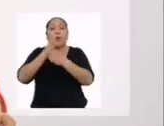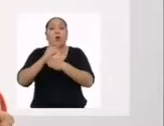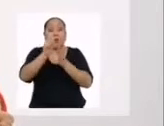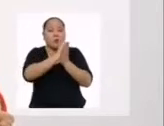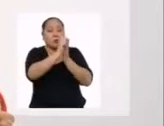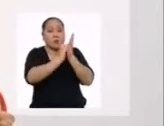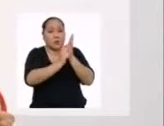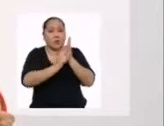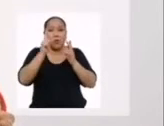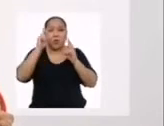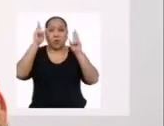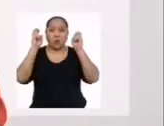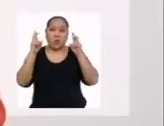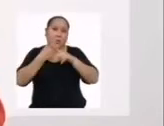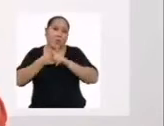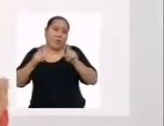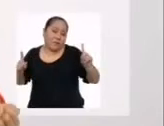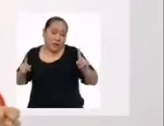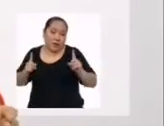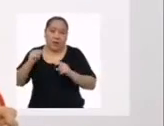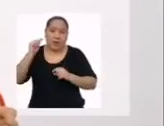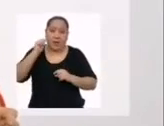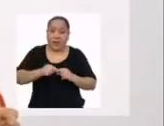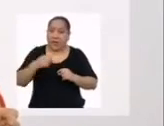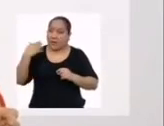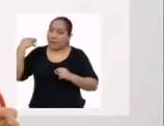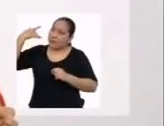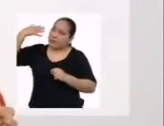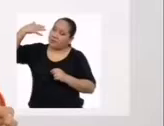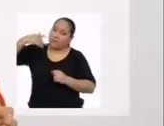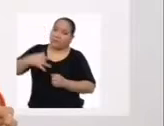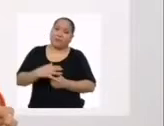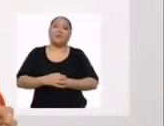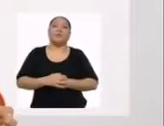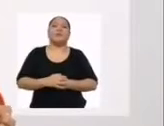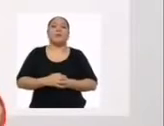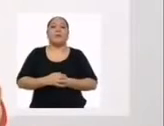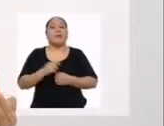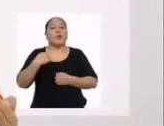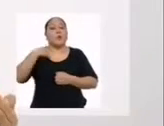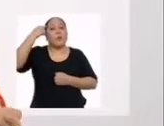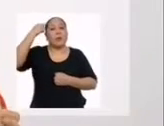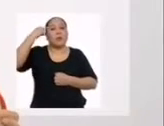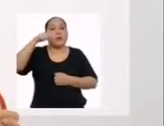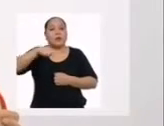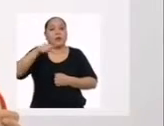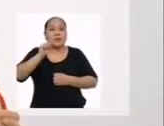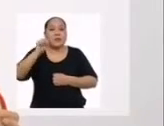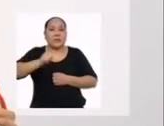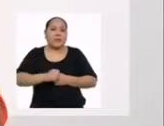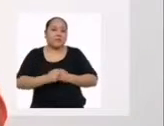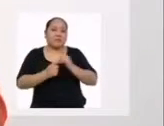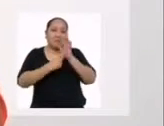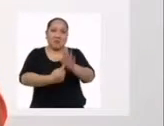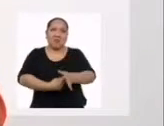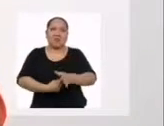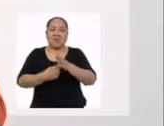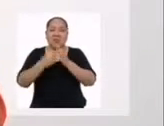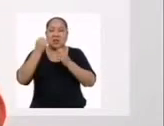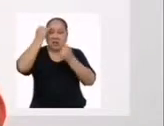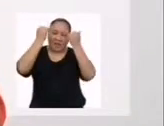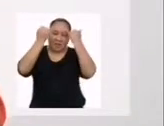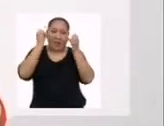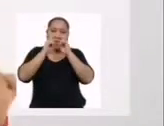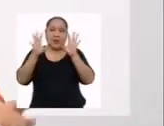de un tema completamente diferente al que hemos venido conversando, porque me parece que es bastante ilustrativo. Es sobre